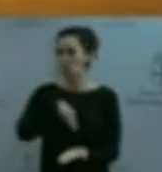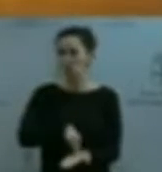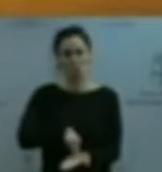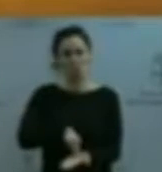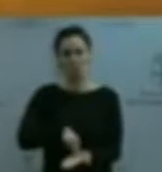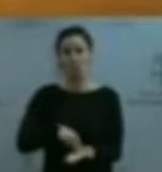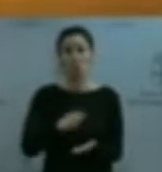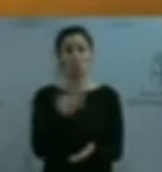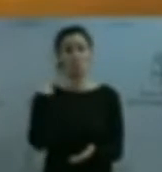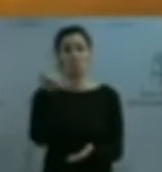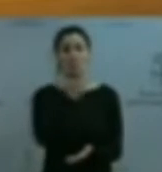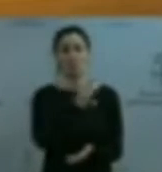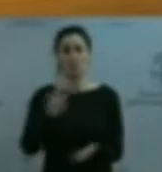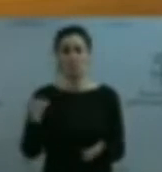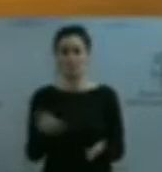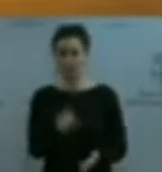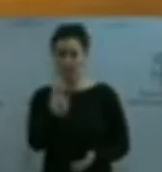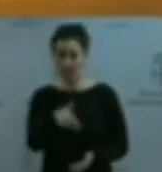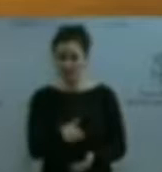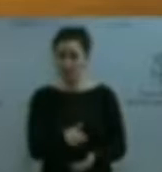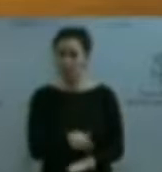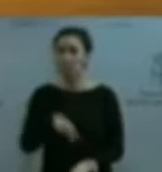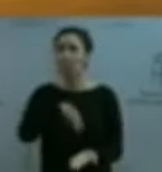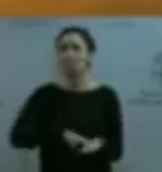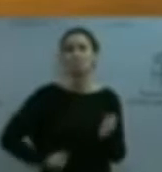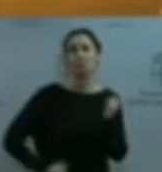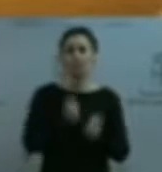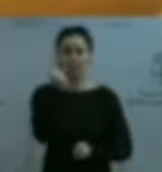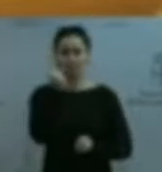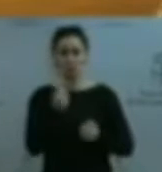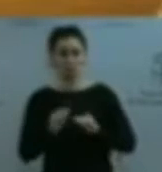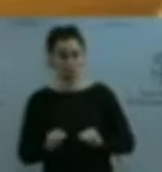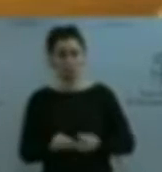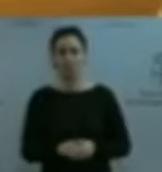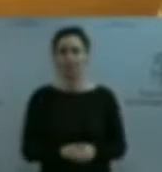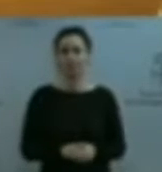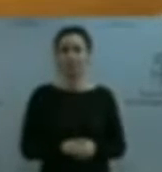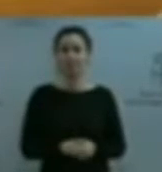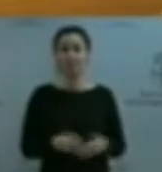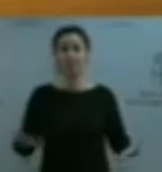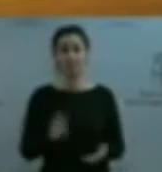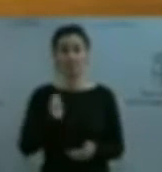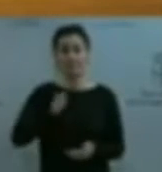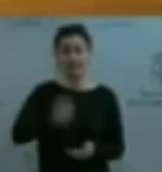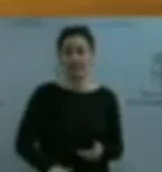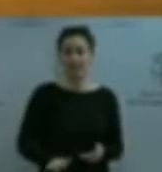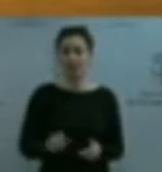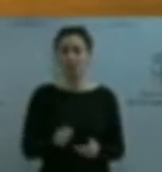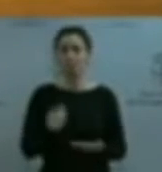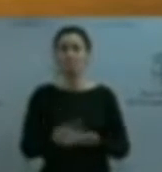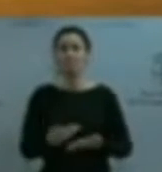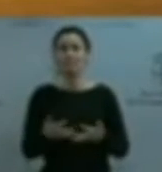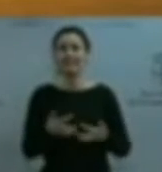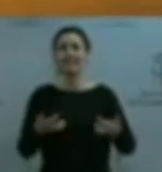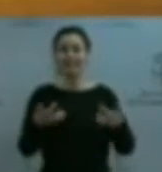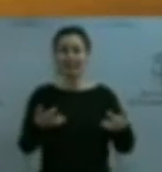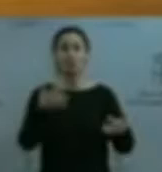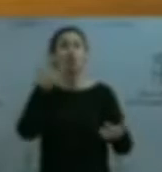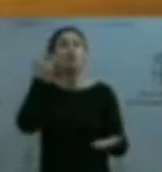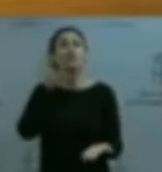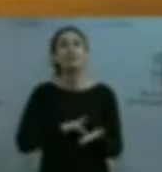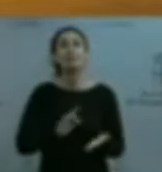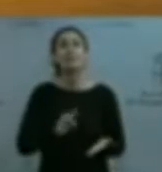es declarado en rebeldía. En la sentencia, así se refleja, no sé la fecha de esa primera sentencia, creo que es de 12 de diciembre,